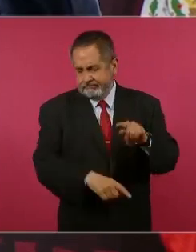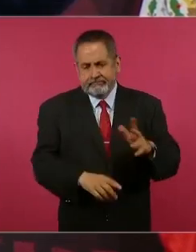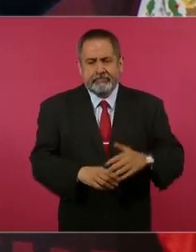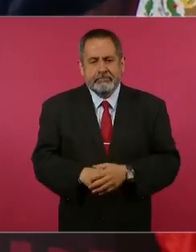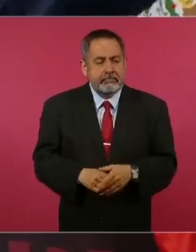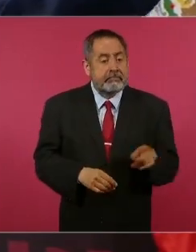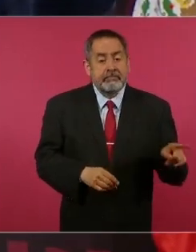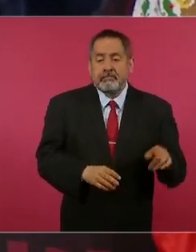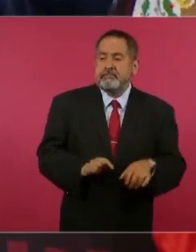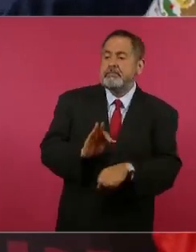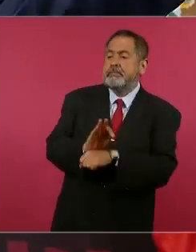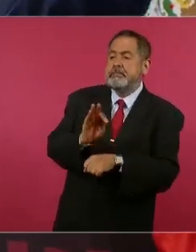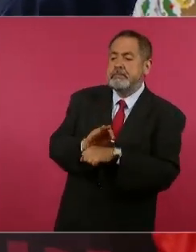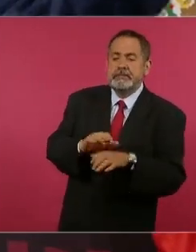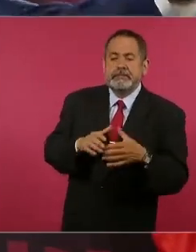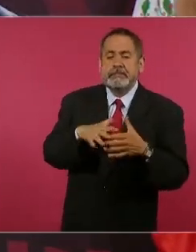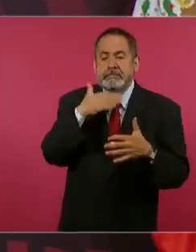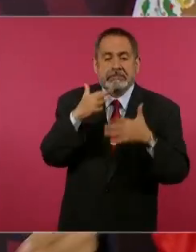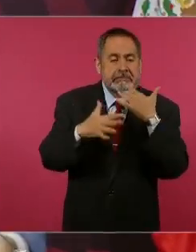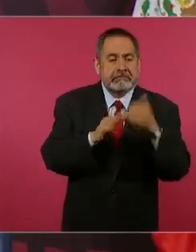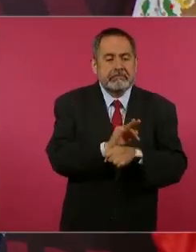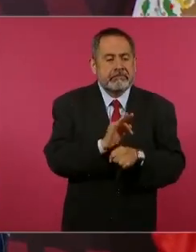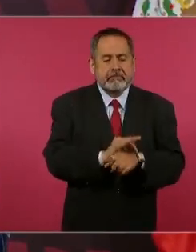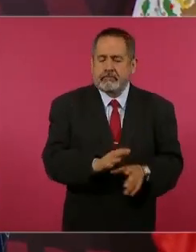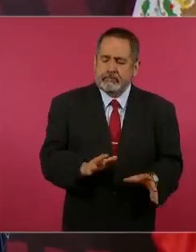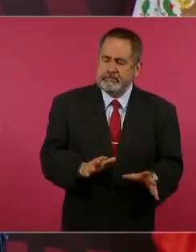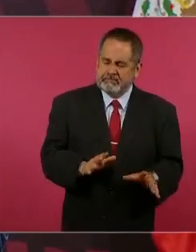para proteger la corrupción.